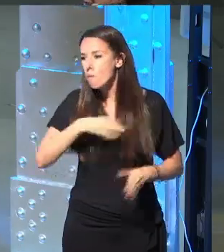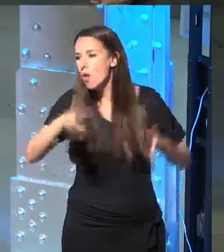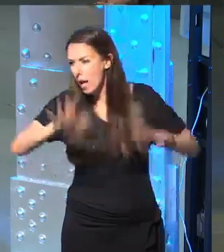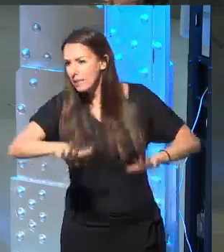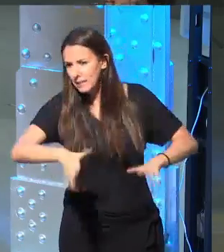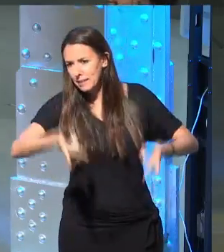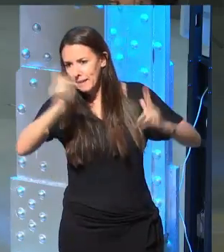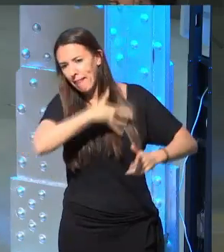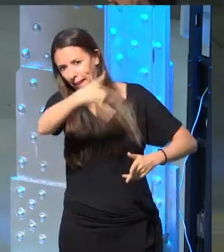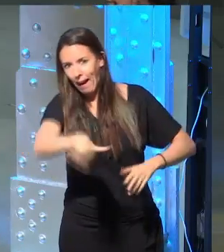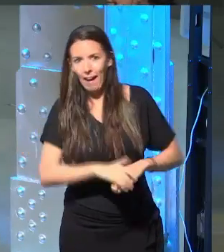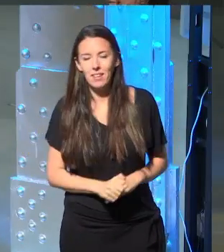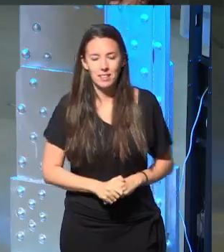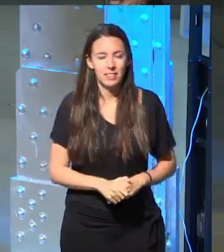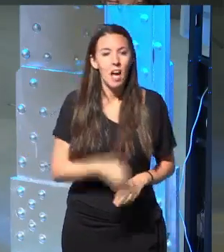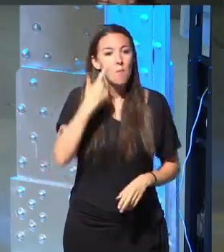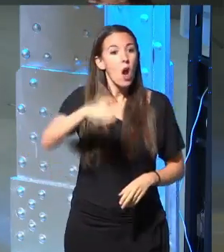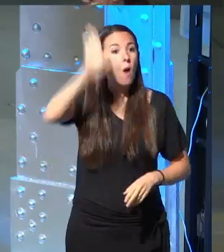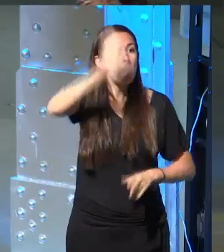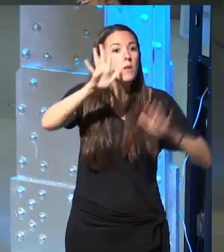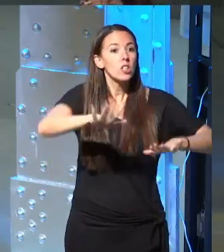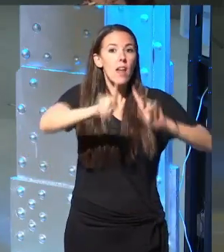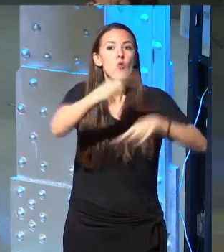Os podéis quedar. Vale, pues los que habéis levantado la mano, quedaos. Tenéis luego un premio.